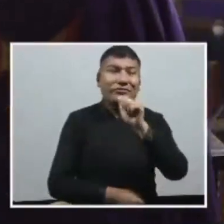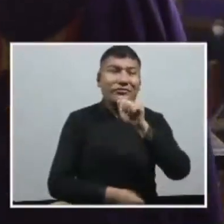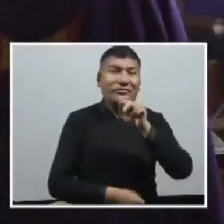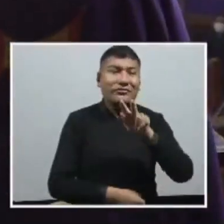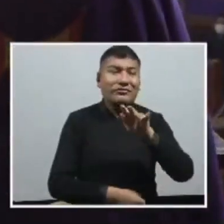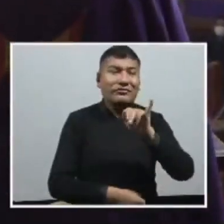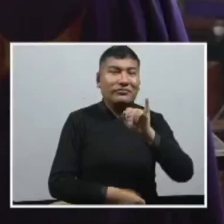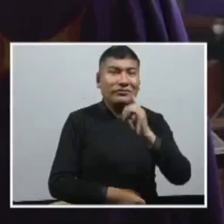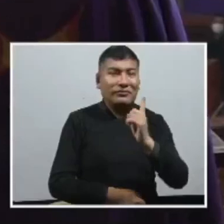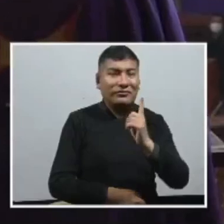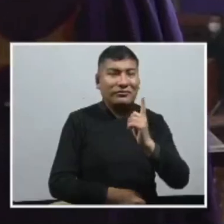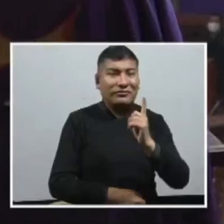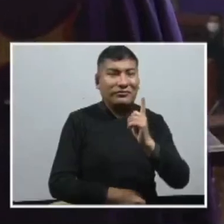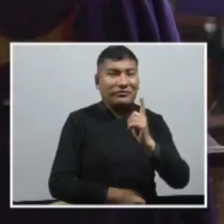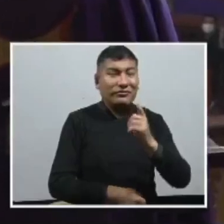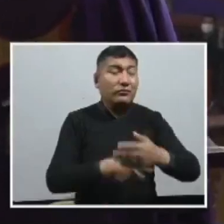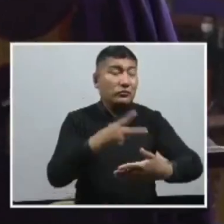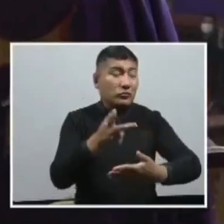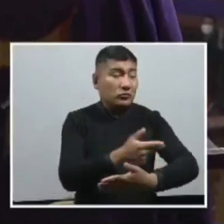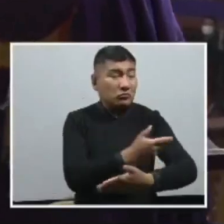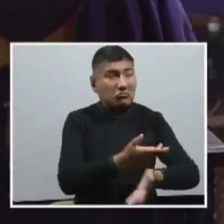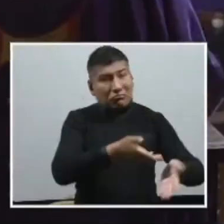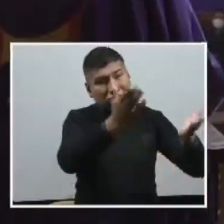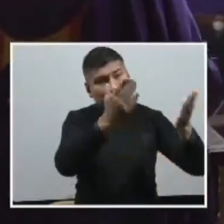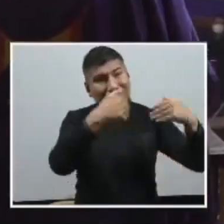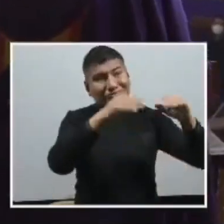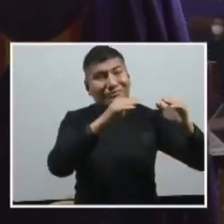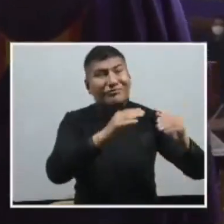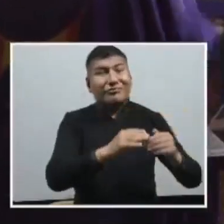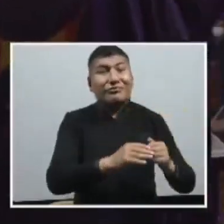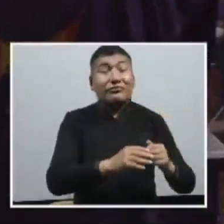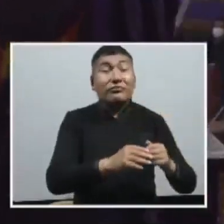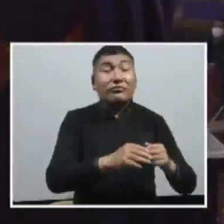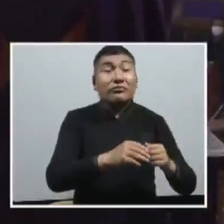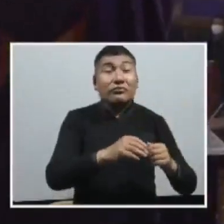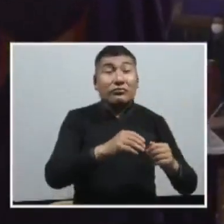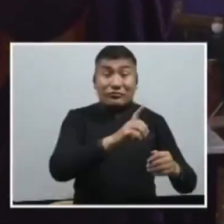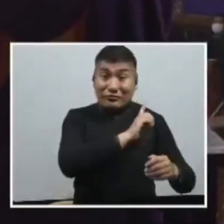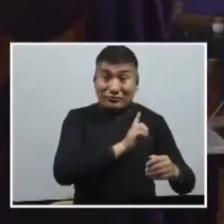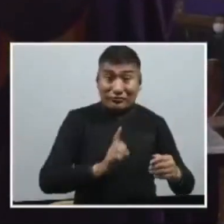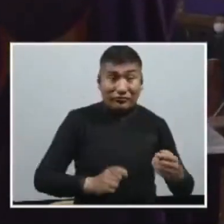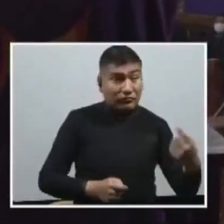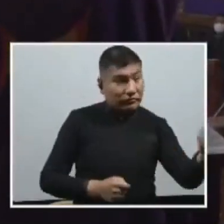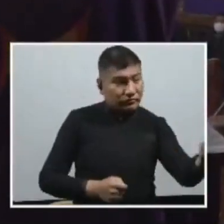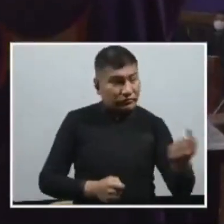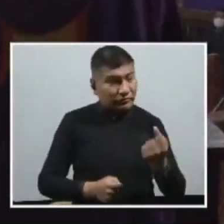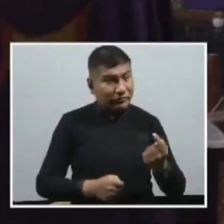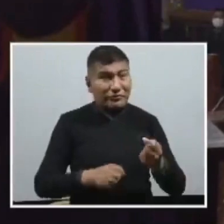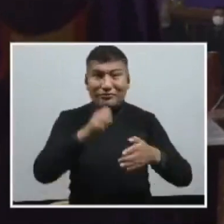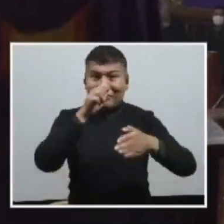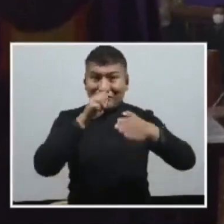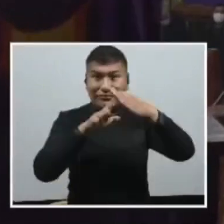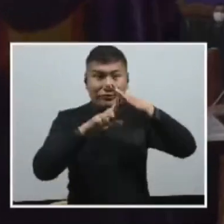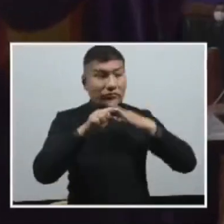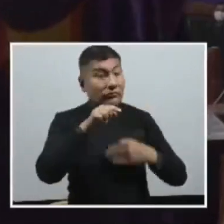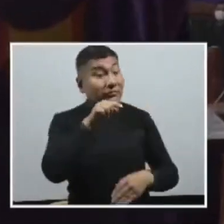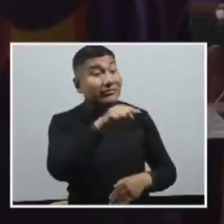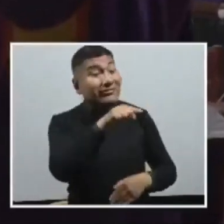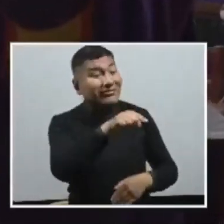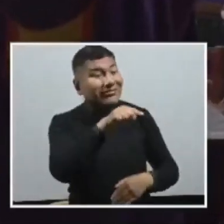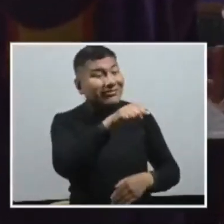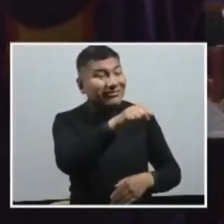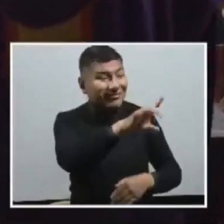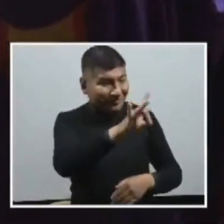pastando las ovejas. Anda, llámale. Viene, este es el elegido. Y le unge, ¿no?